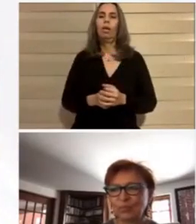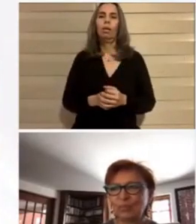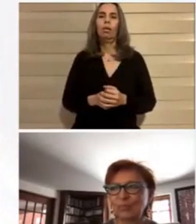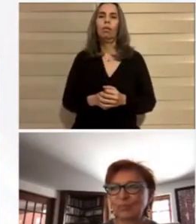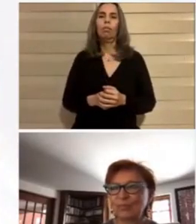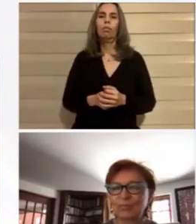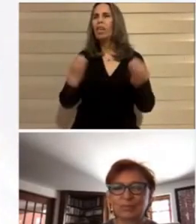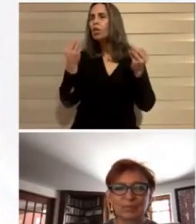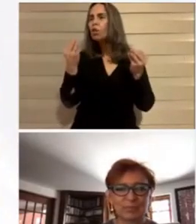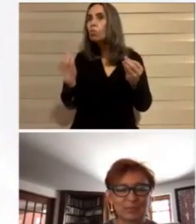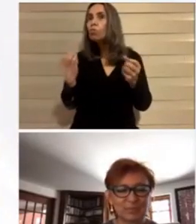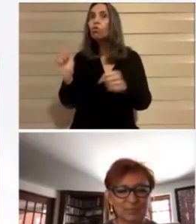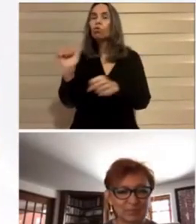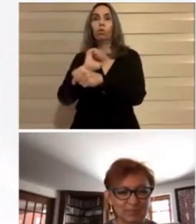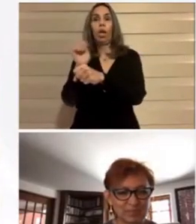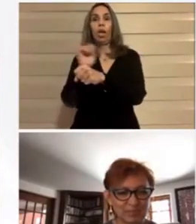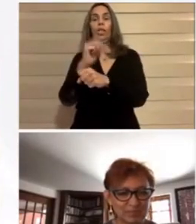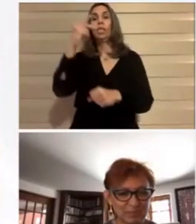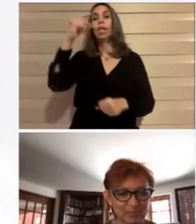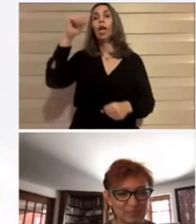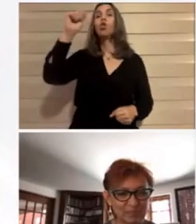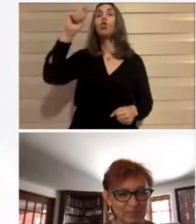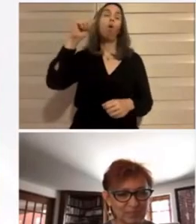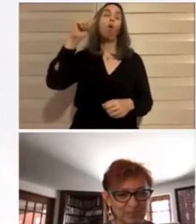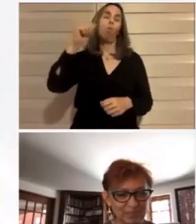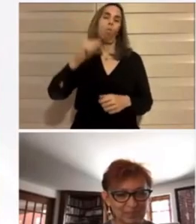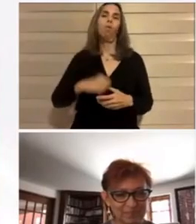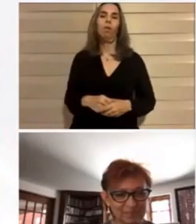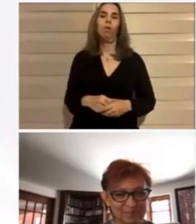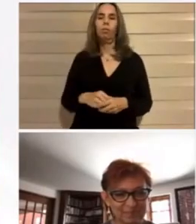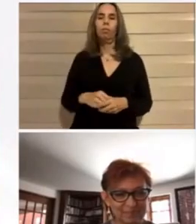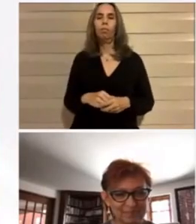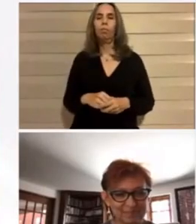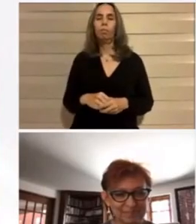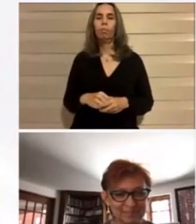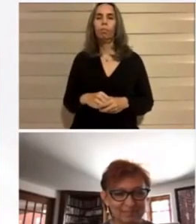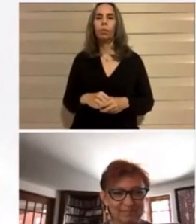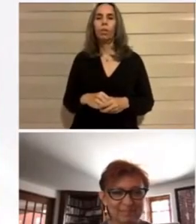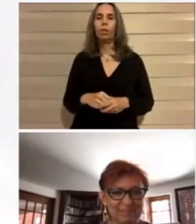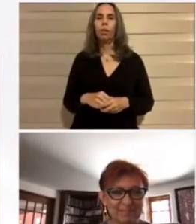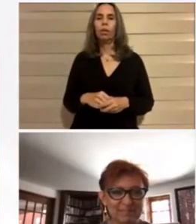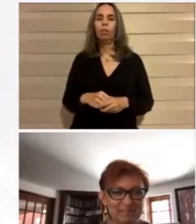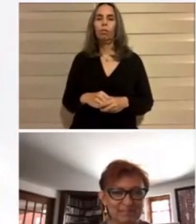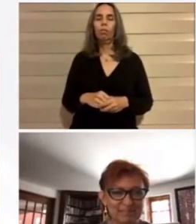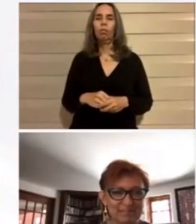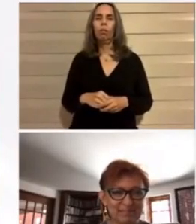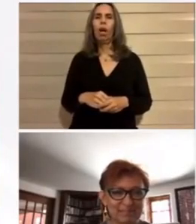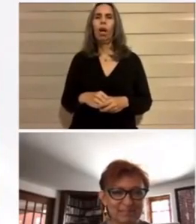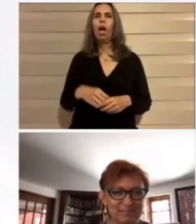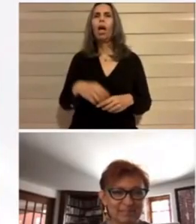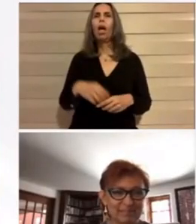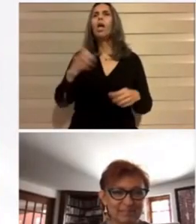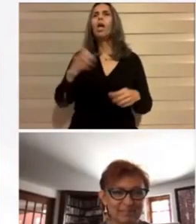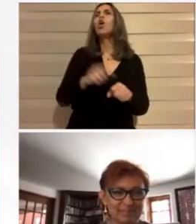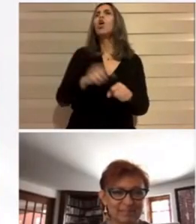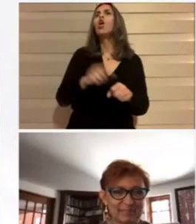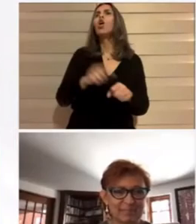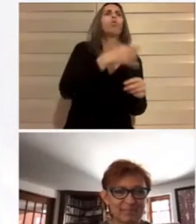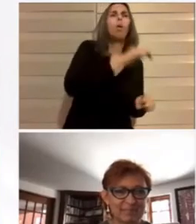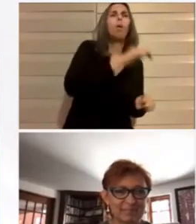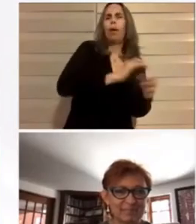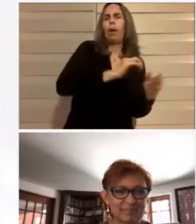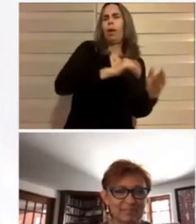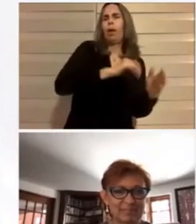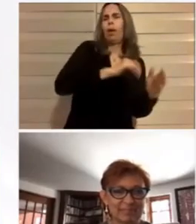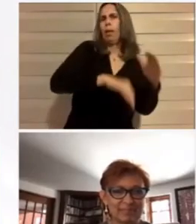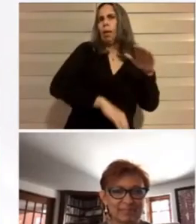performers. ¿Y por qué unos van a ser más de mujeres o delicados o no? Pueden tener, por ejemplo, en el ballet, los bailarines hay